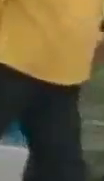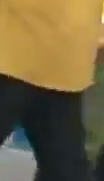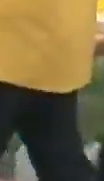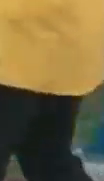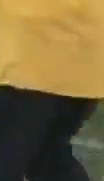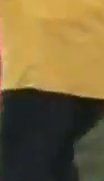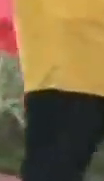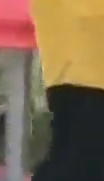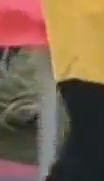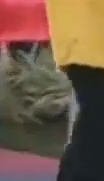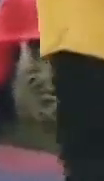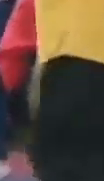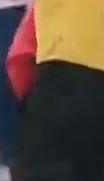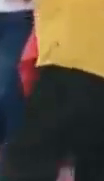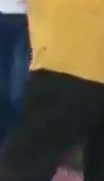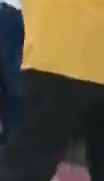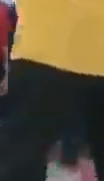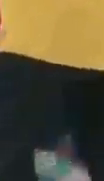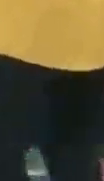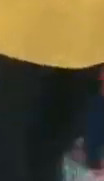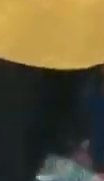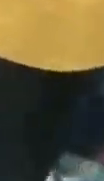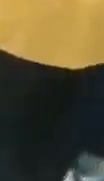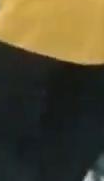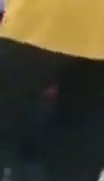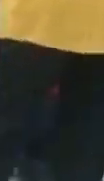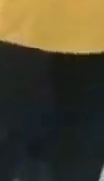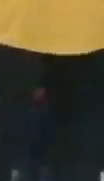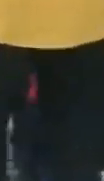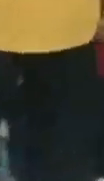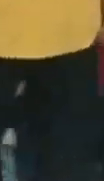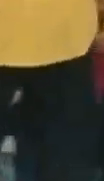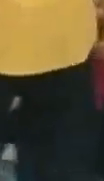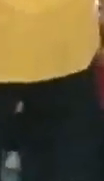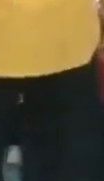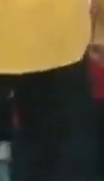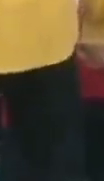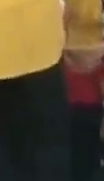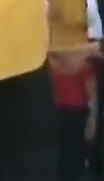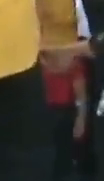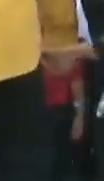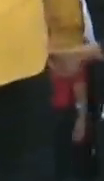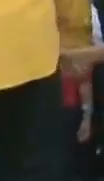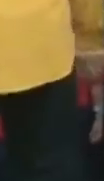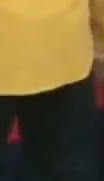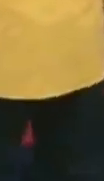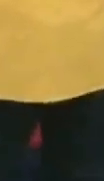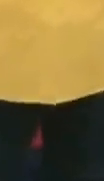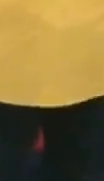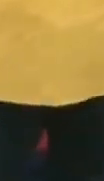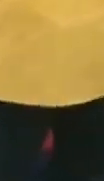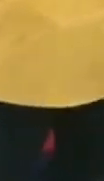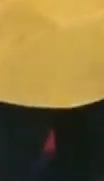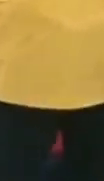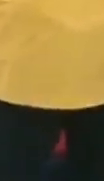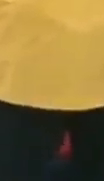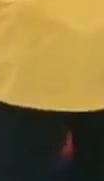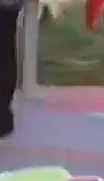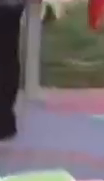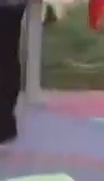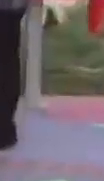un nuevo espacio en la historia de Venezuela, específicamente la actividad que está enmarcada en el hito